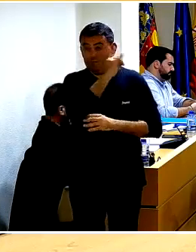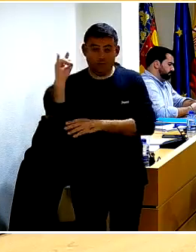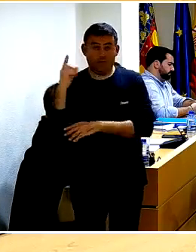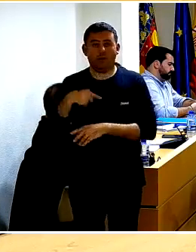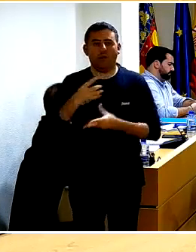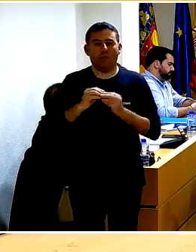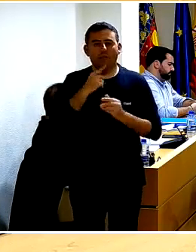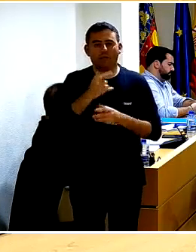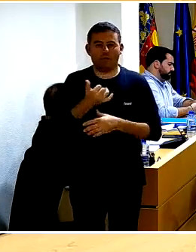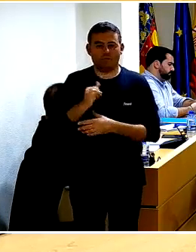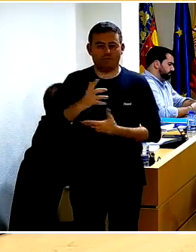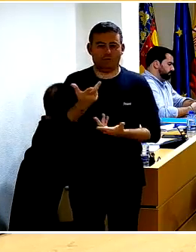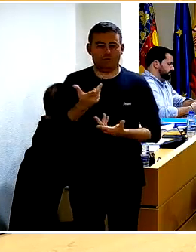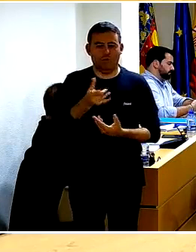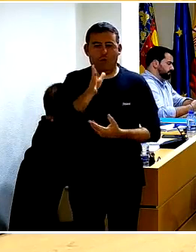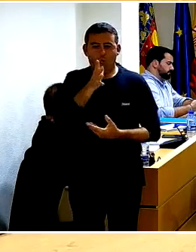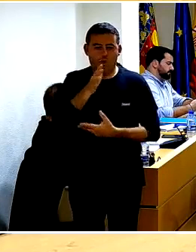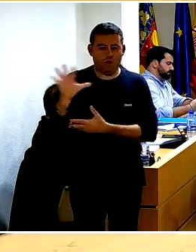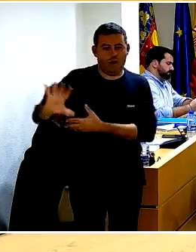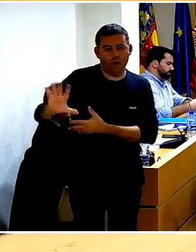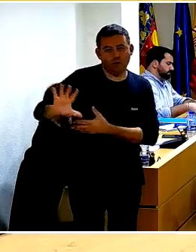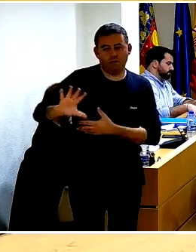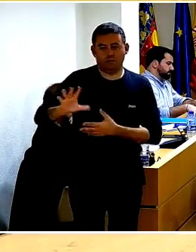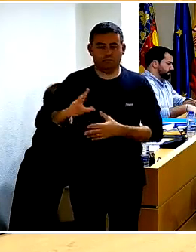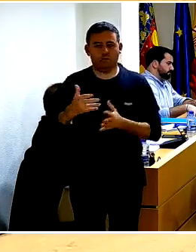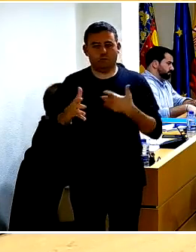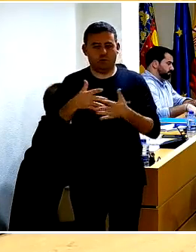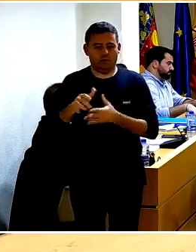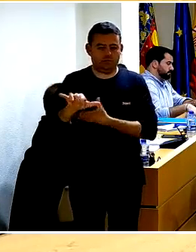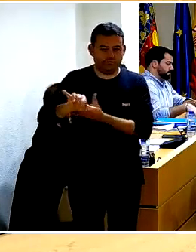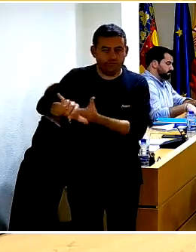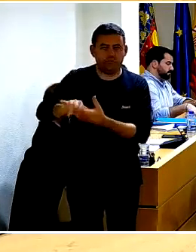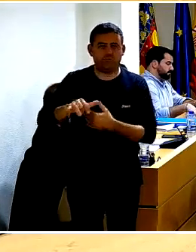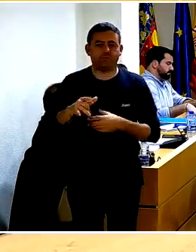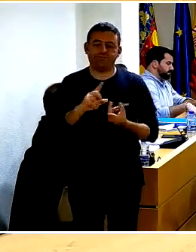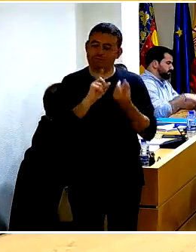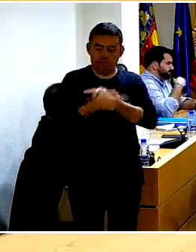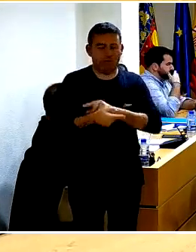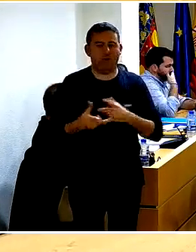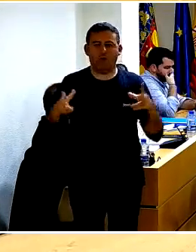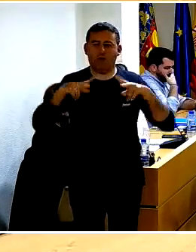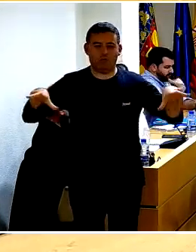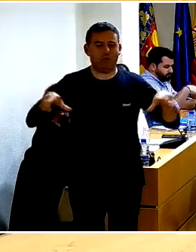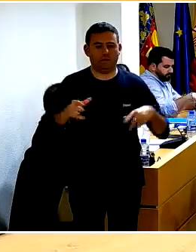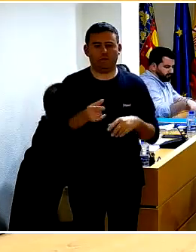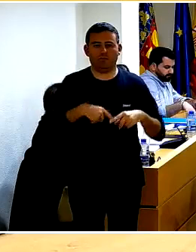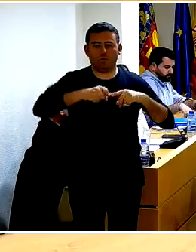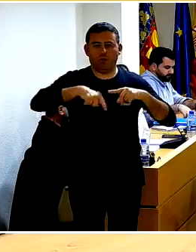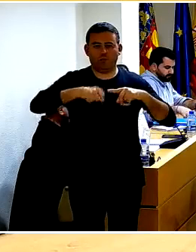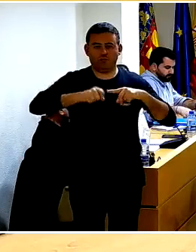se hicieron muchísimas inversiones. Pero claro, si tan buenos gestores son y tan magníficos son, porque ese personal